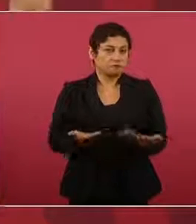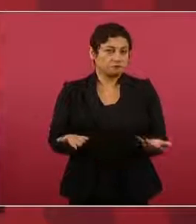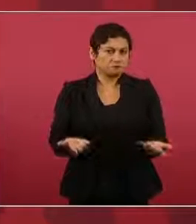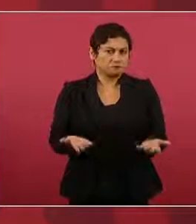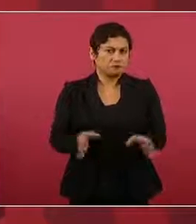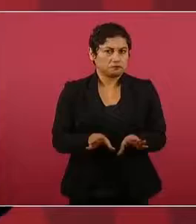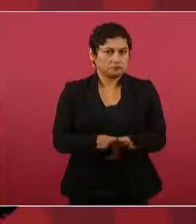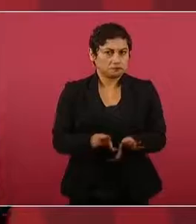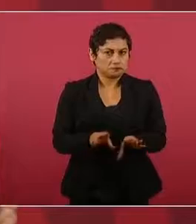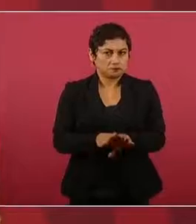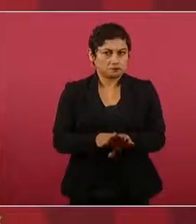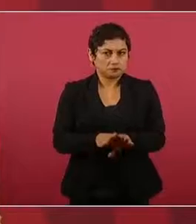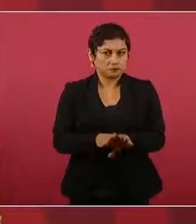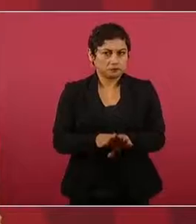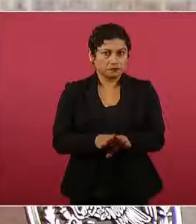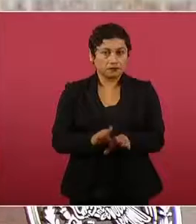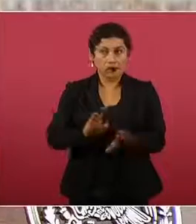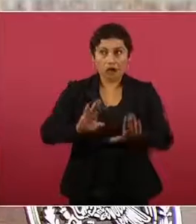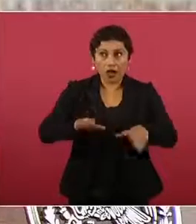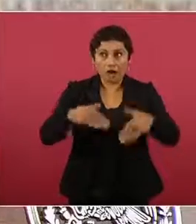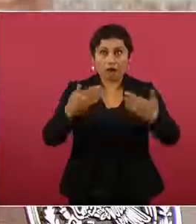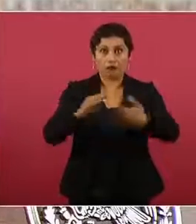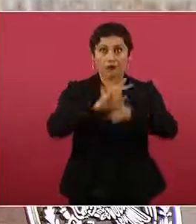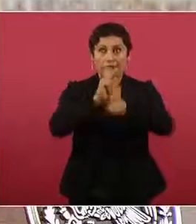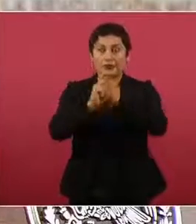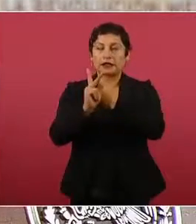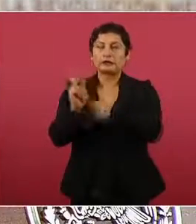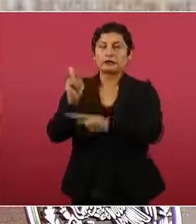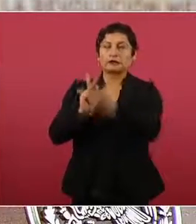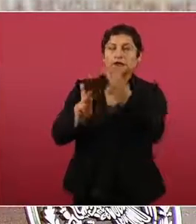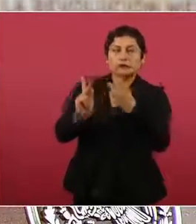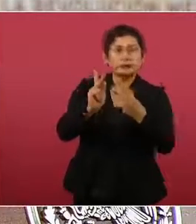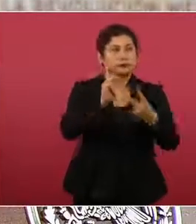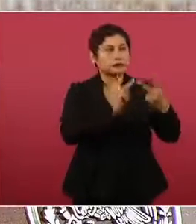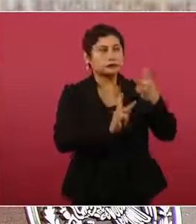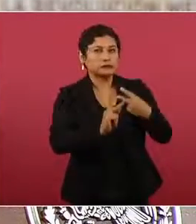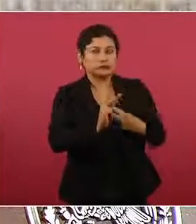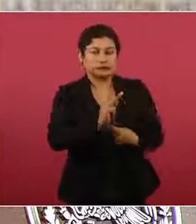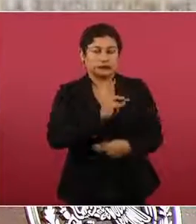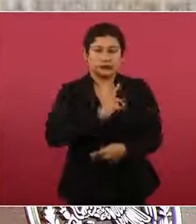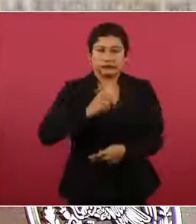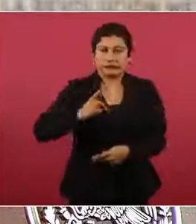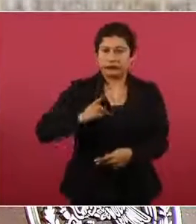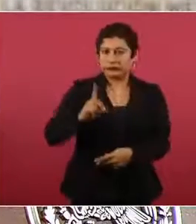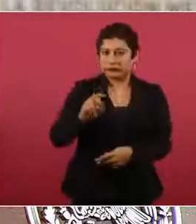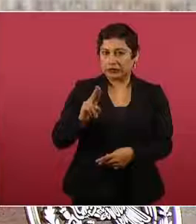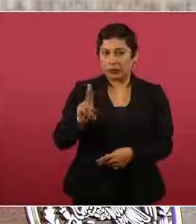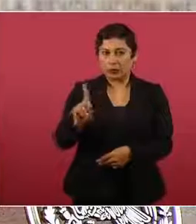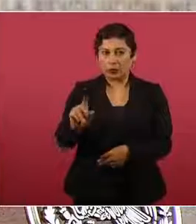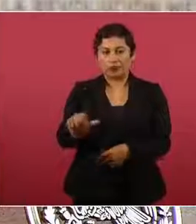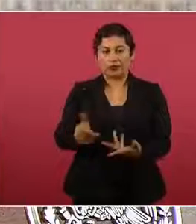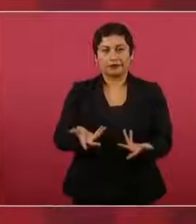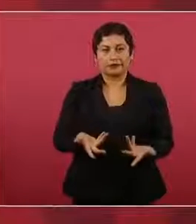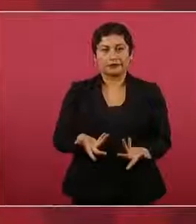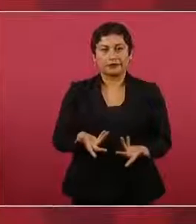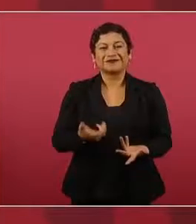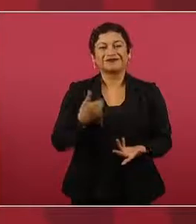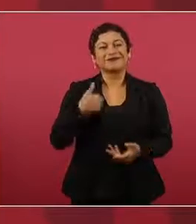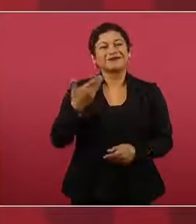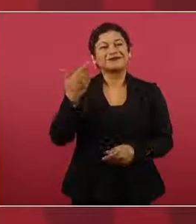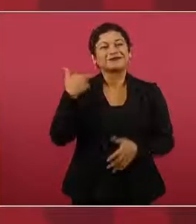endeudar al país. Yo les platiqué de cómo un